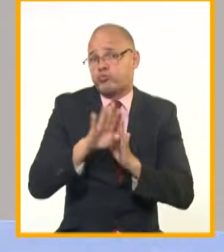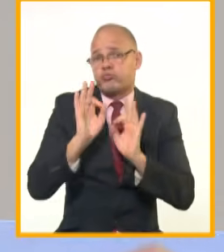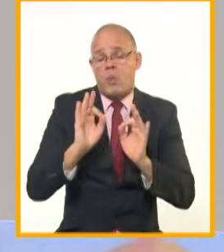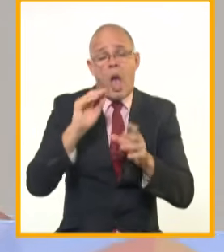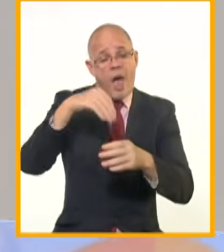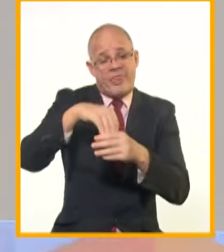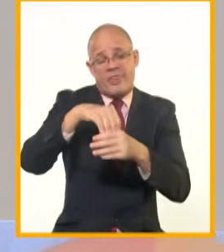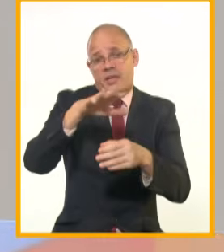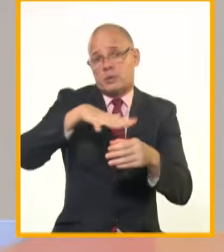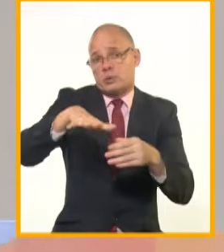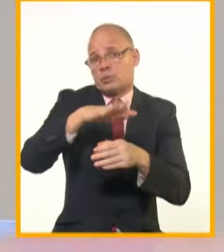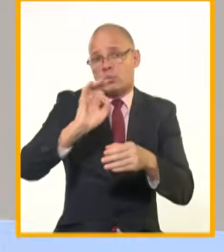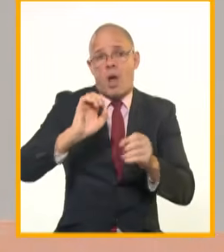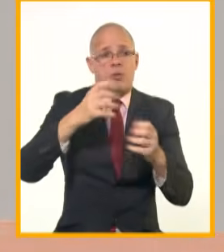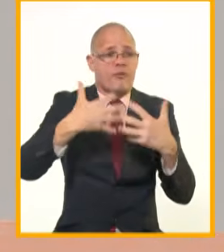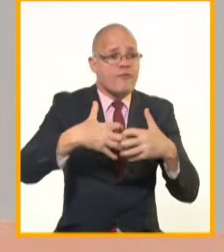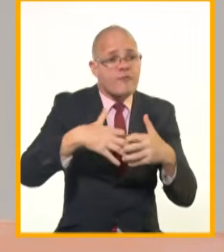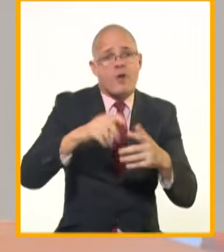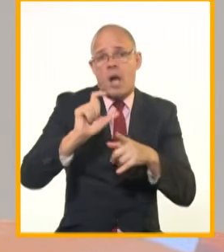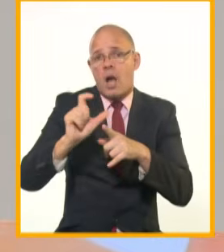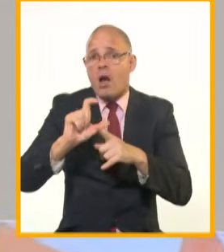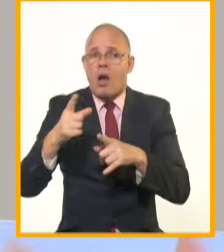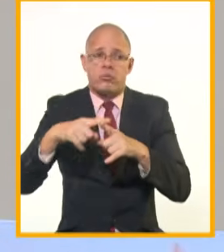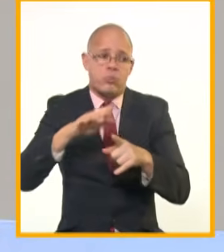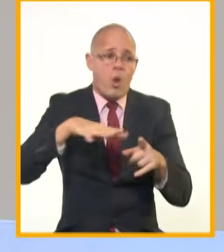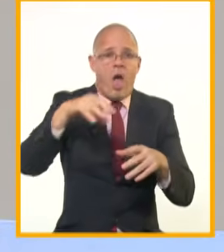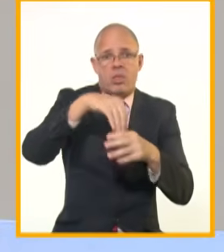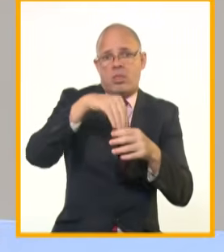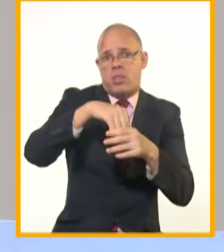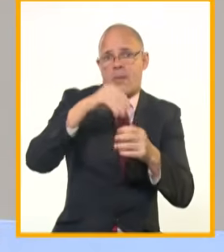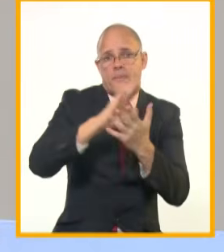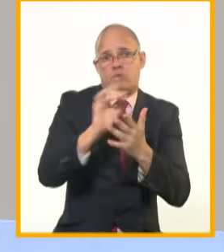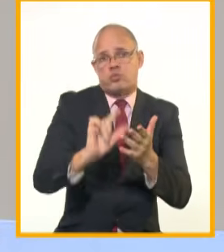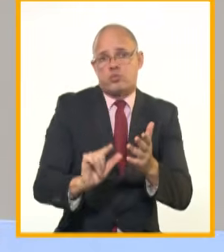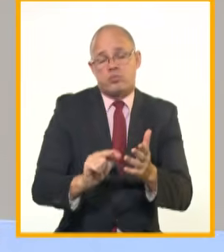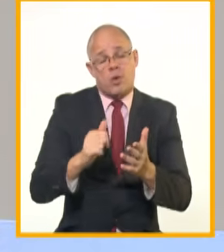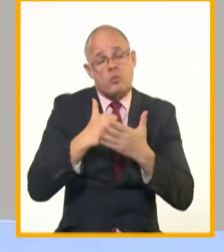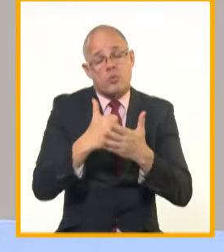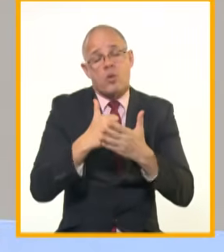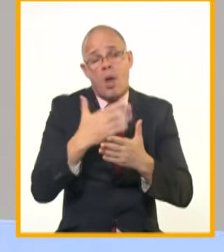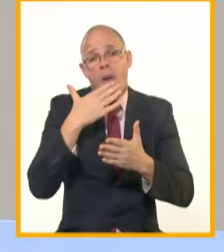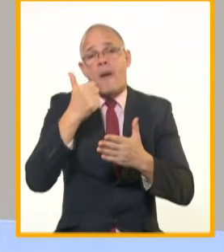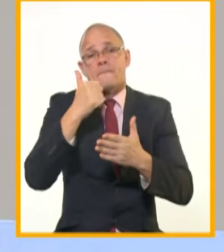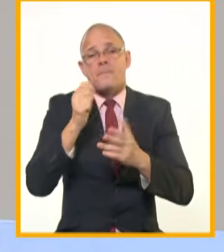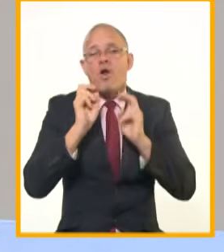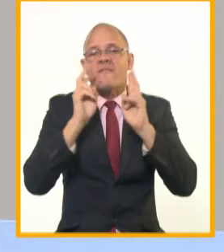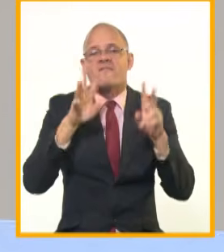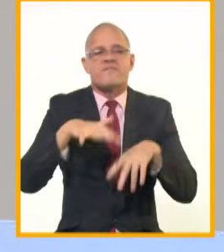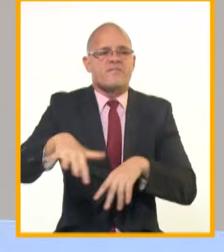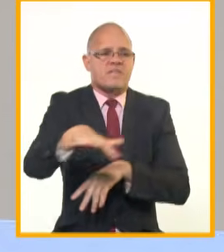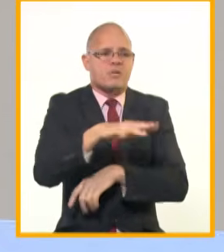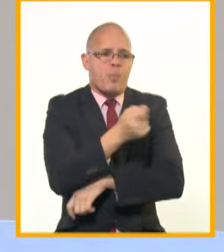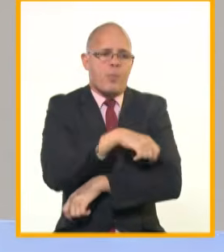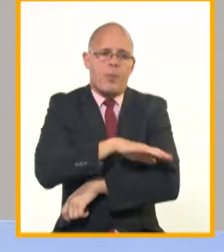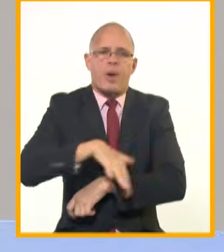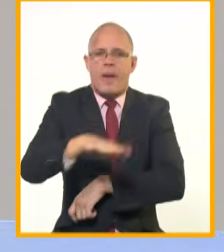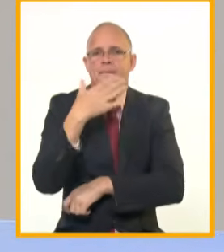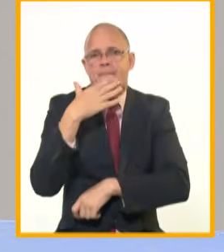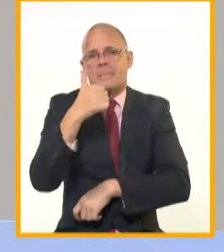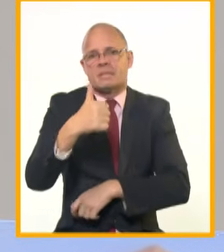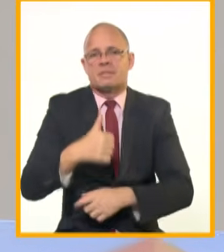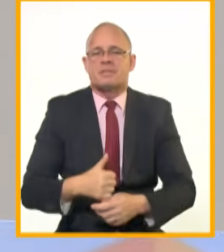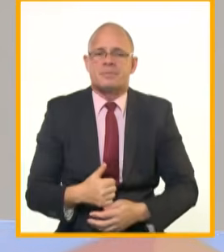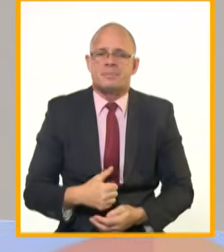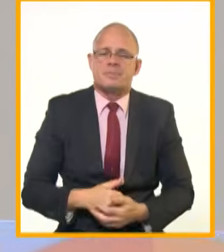orden industrial, en el orden productivo, para lograr una mayor satisfacción de la población. Si no hacemos eso, no jugaríamos el papel al cual estamos llamados